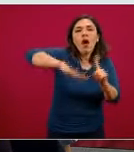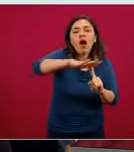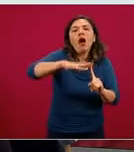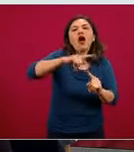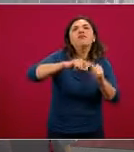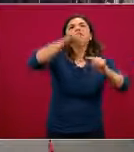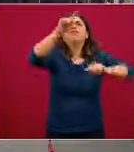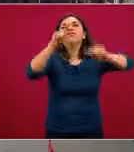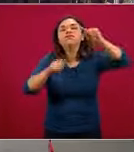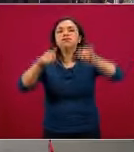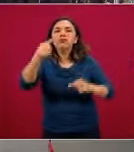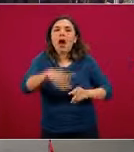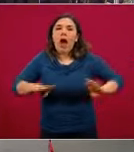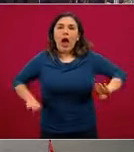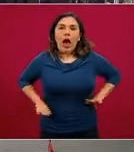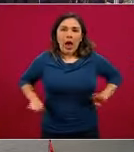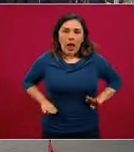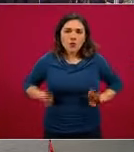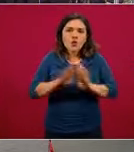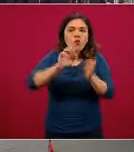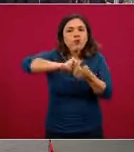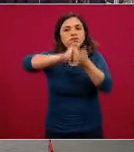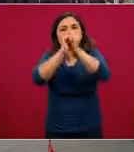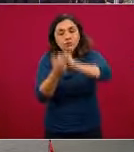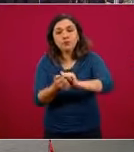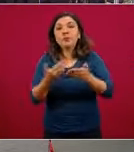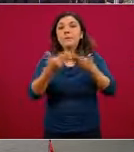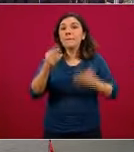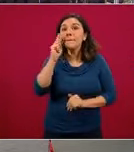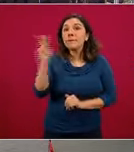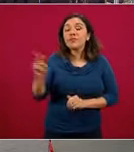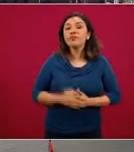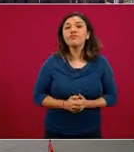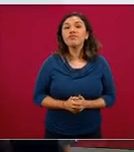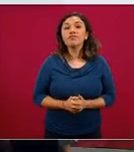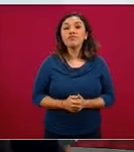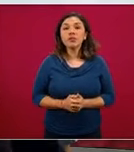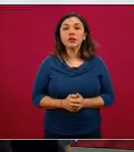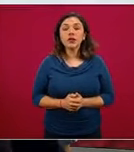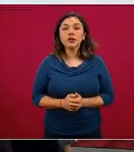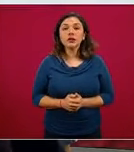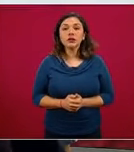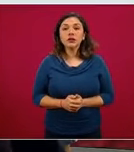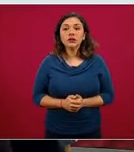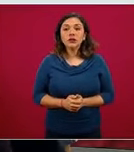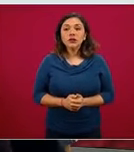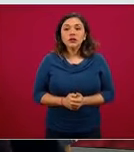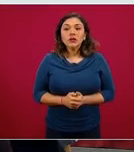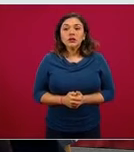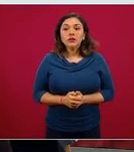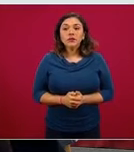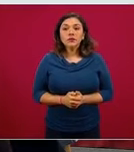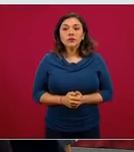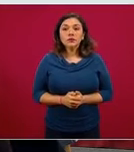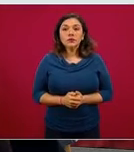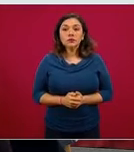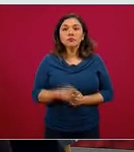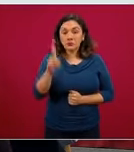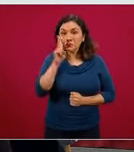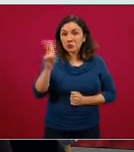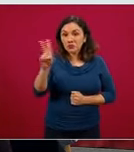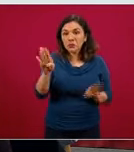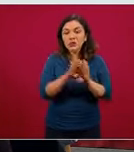curva epidémica de evolución. Vamos a ver la siguiente diapositiva, actualizamos rápidamente la